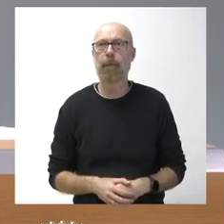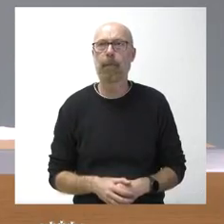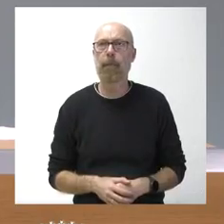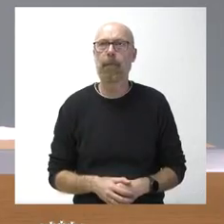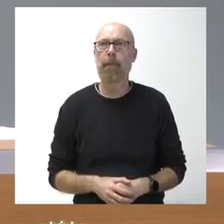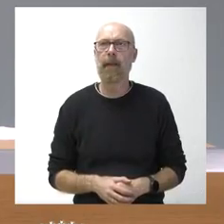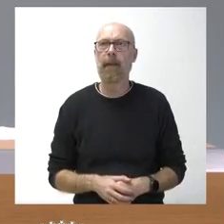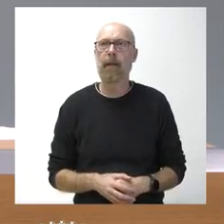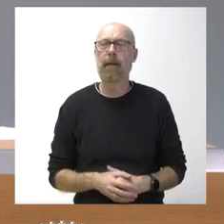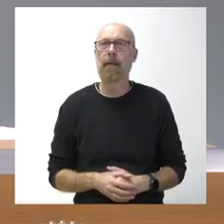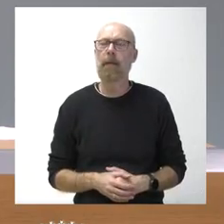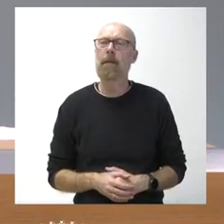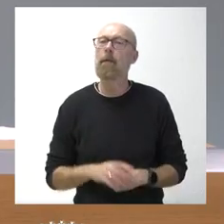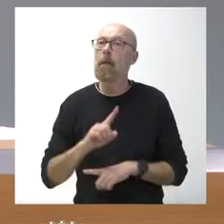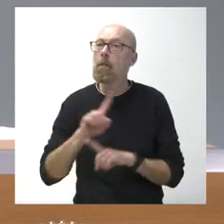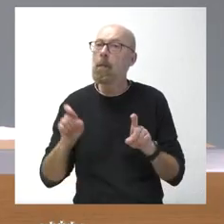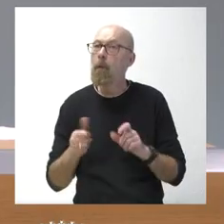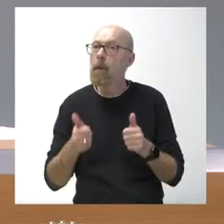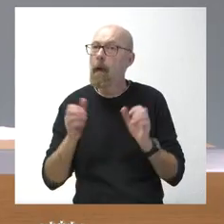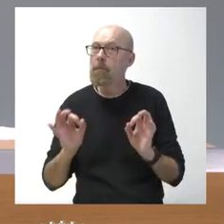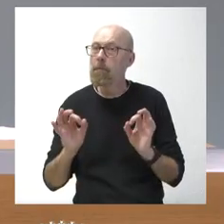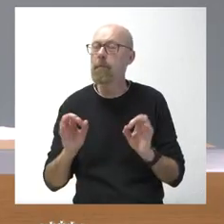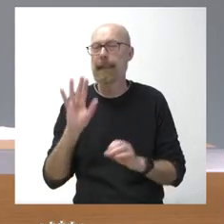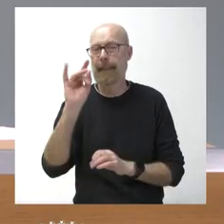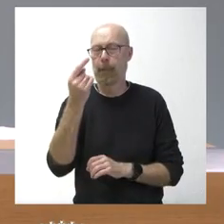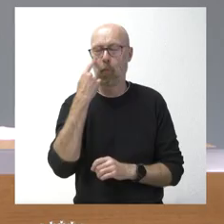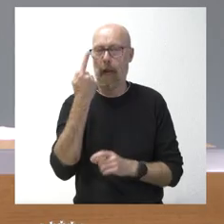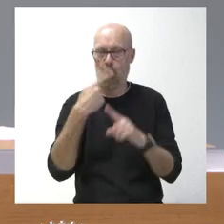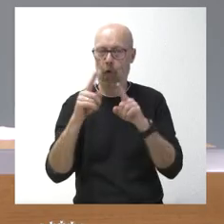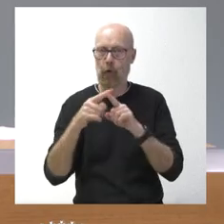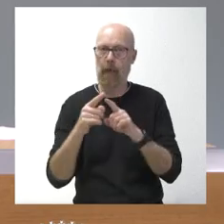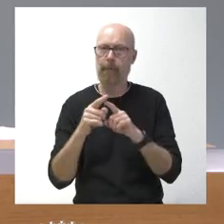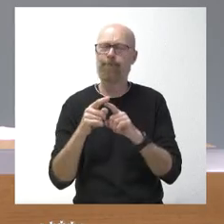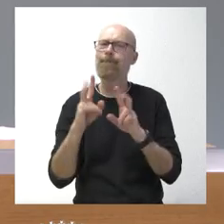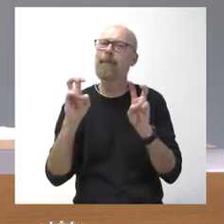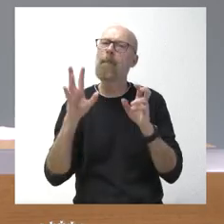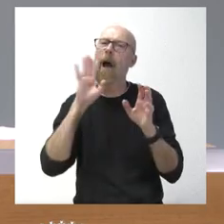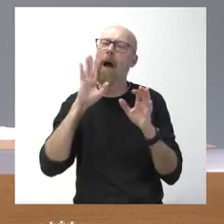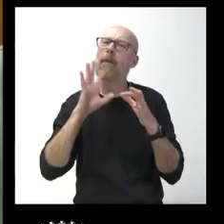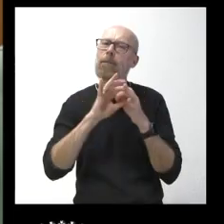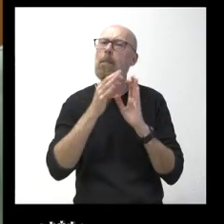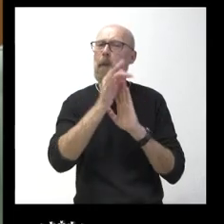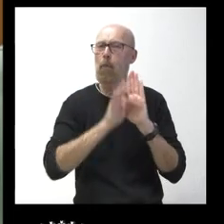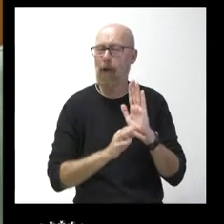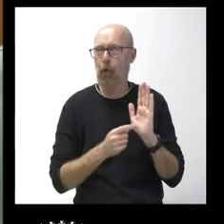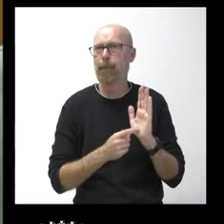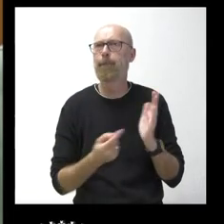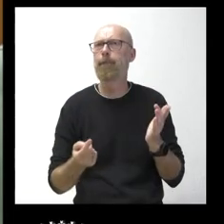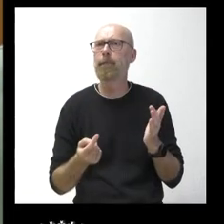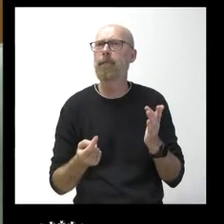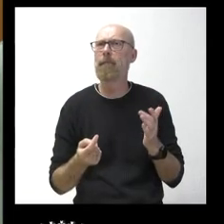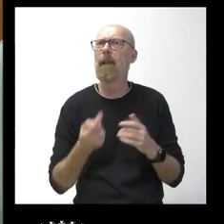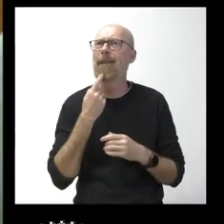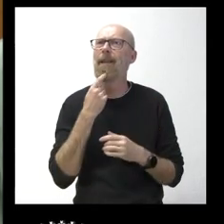comunidad alguna pregunta más Eh sí una cosita e volviendo a los presupuestos y dado que no nos dice